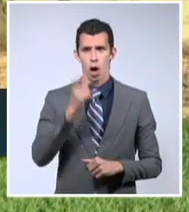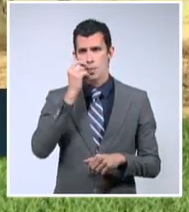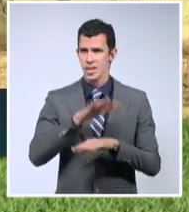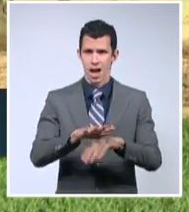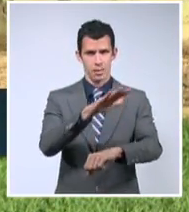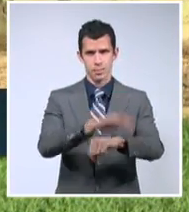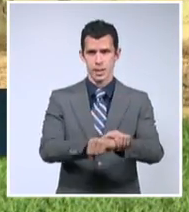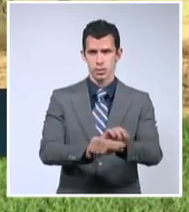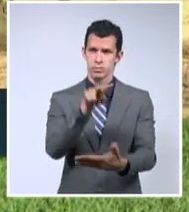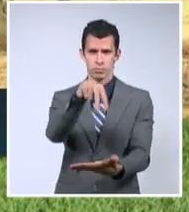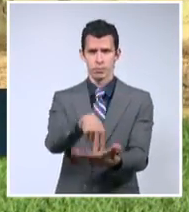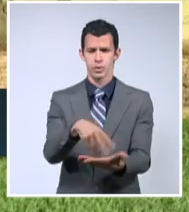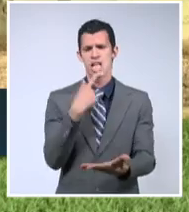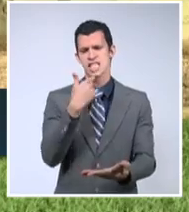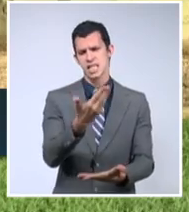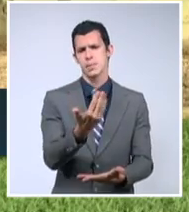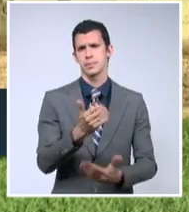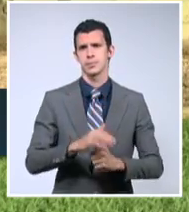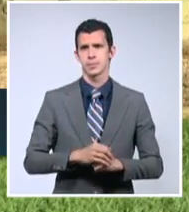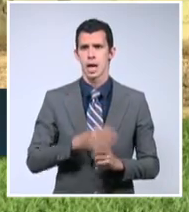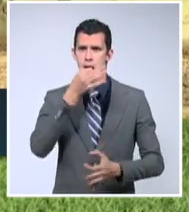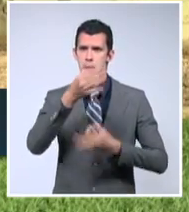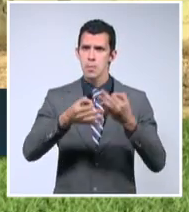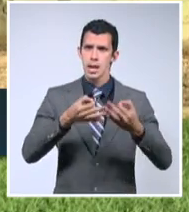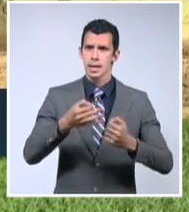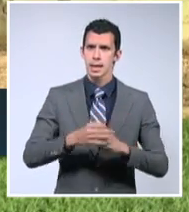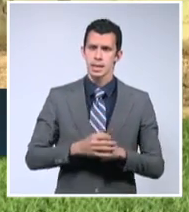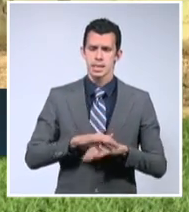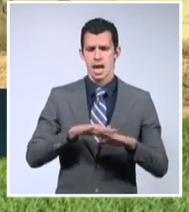empezamos a preparar las botellas.